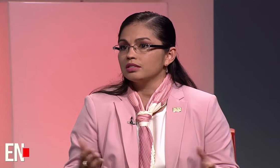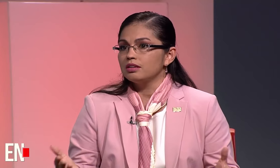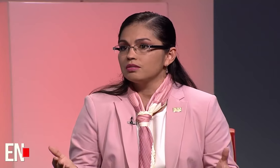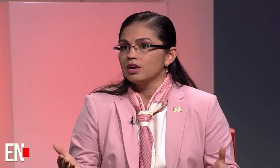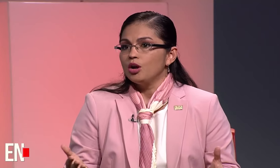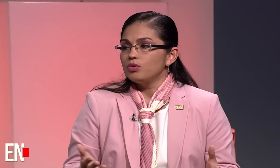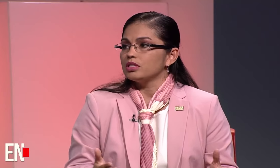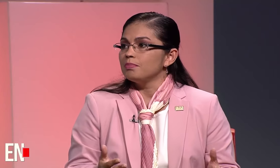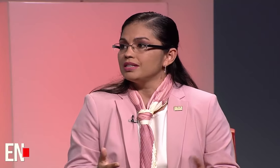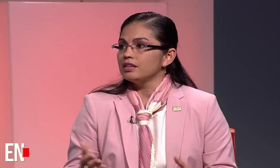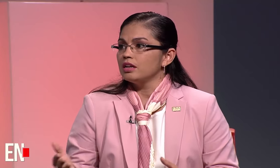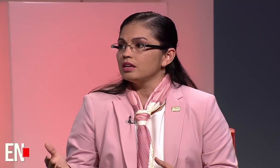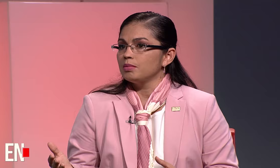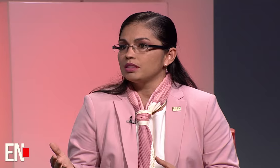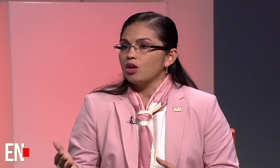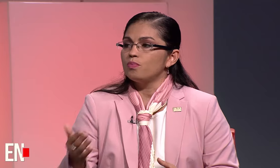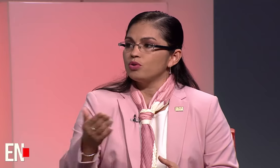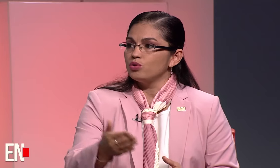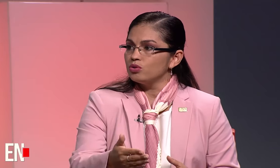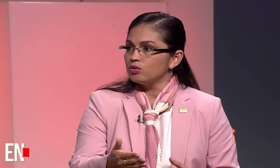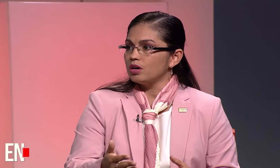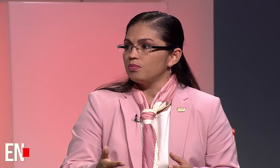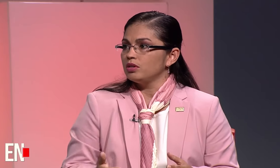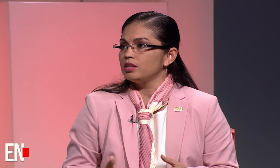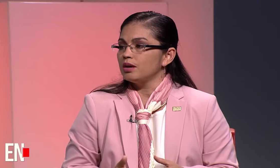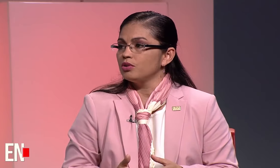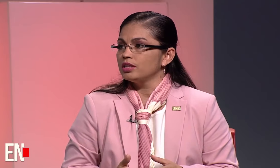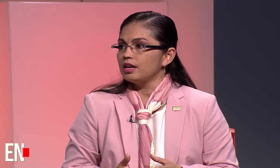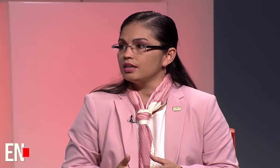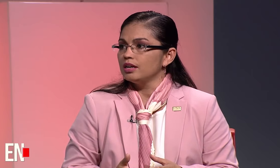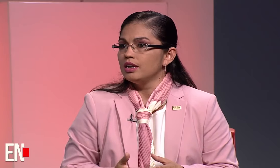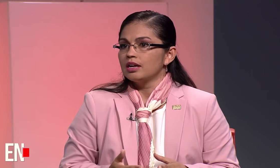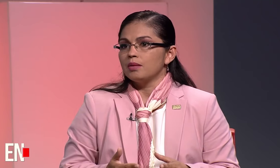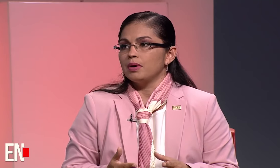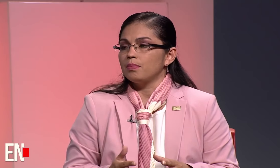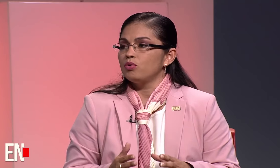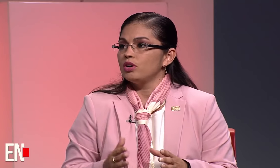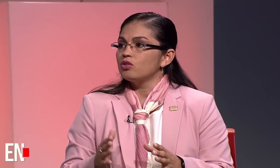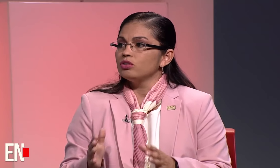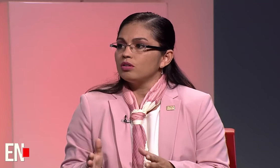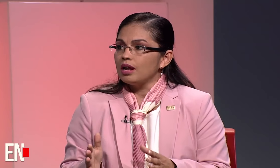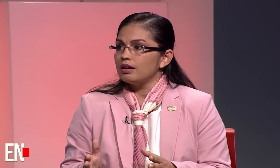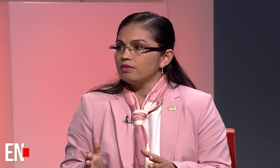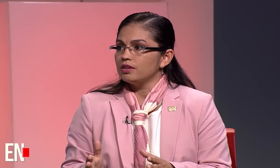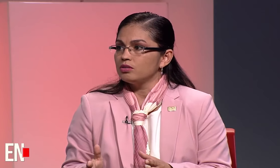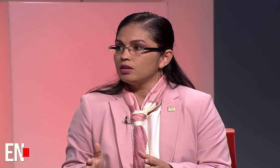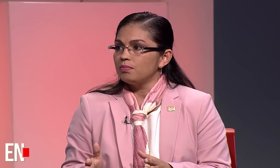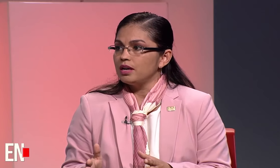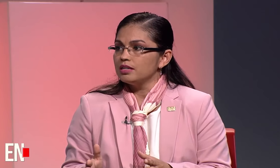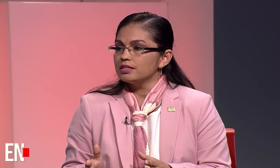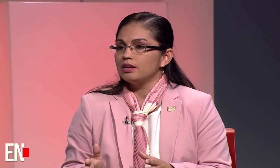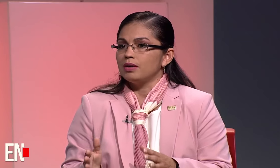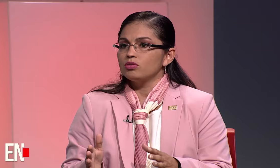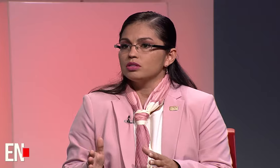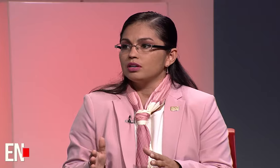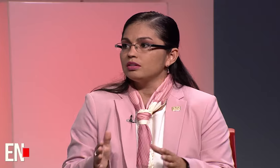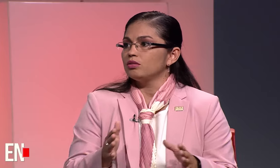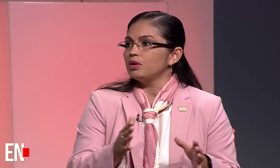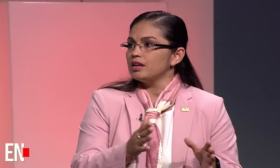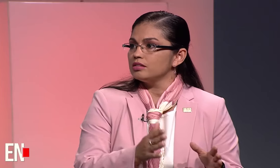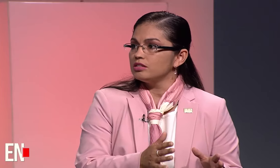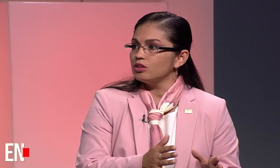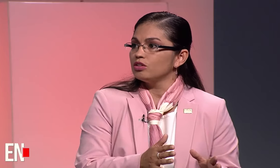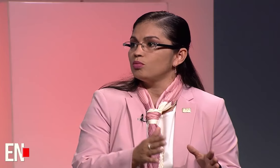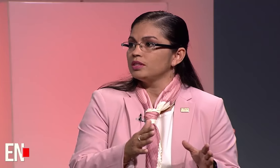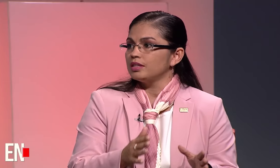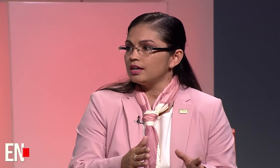de tasas activas, pues también se ha incrementado producto de la política monetaria, que para poder controlar la inflación en el país, el Banco Central